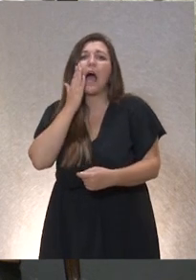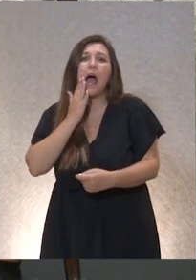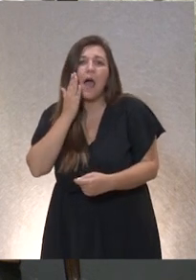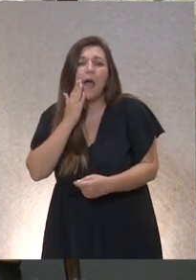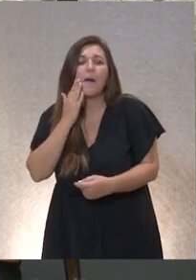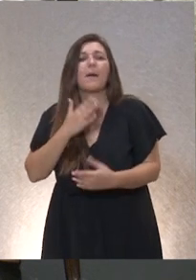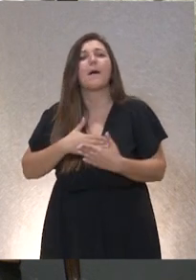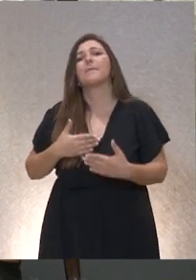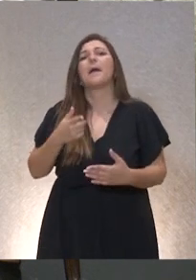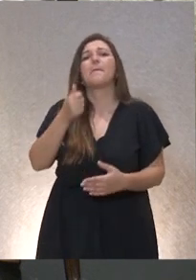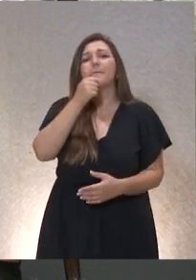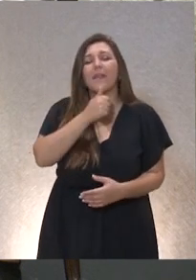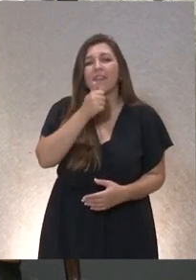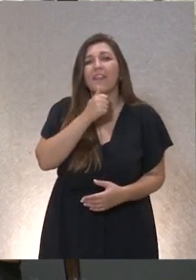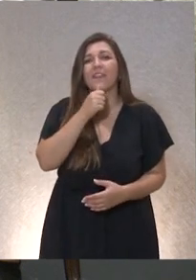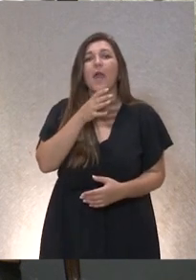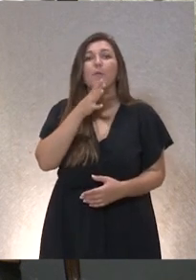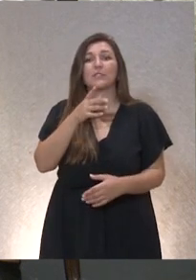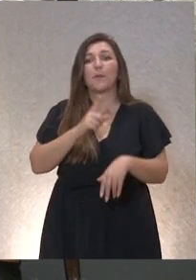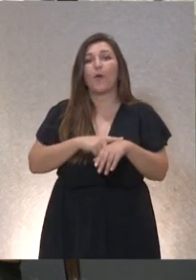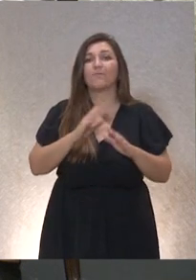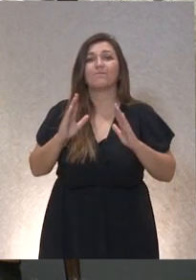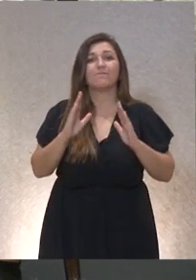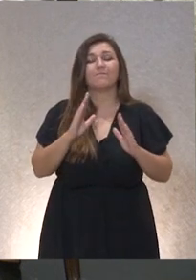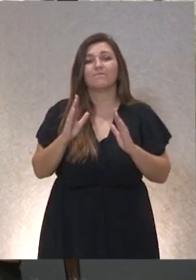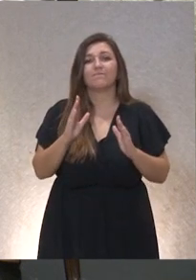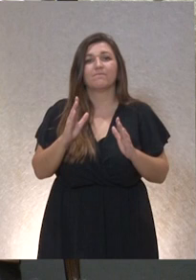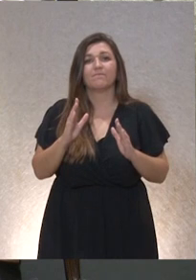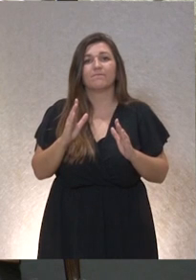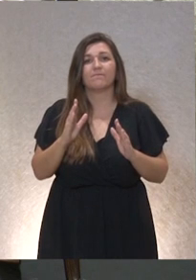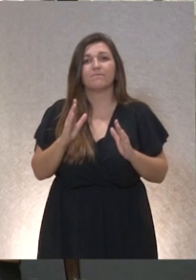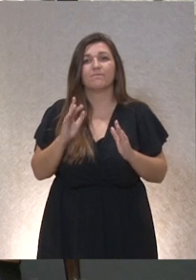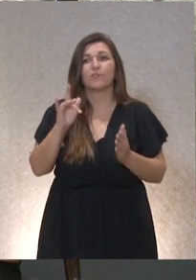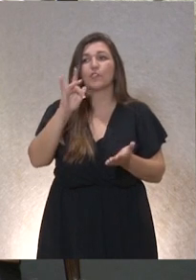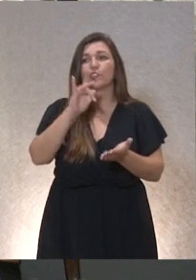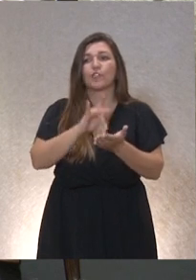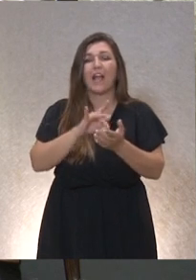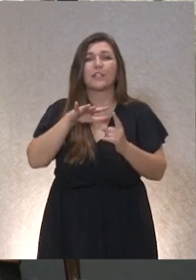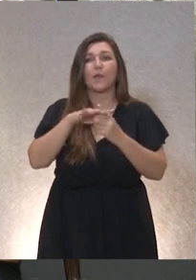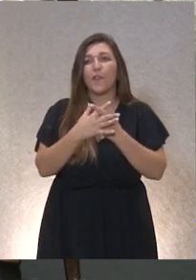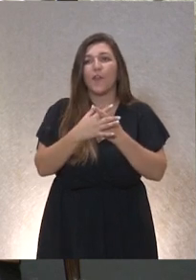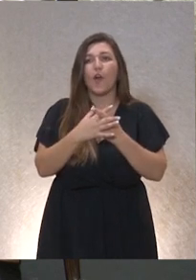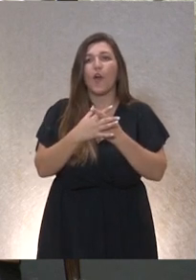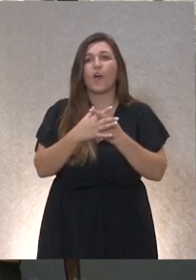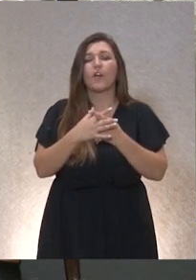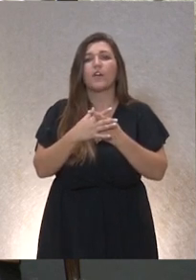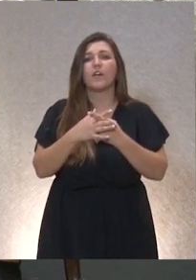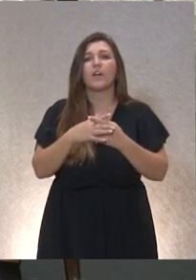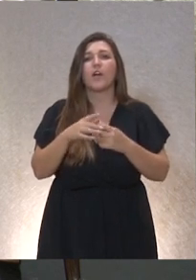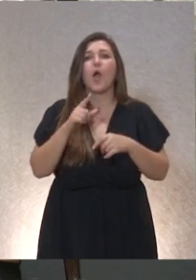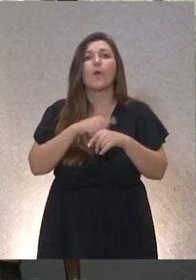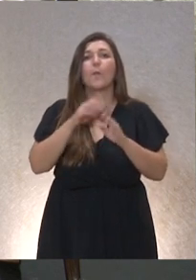paciencia porque en ese en esos momentos no no no eran momentos para